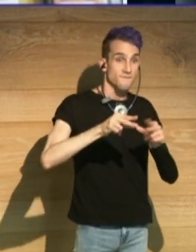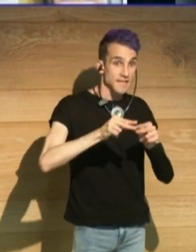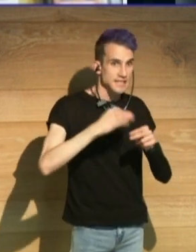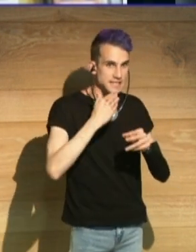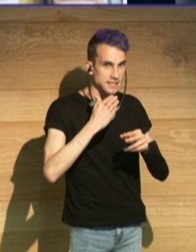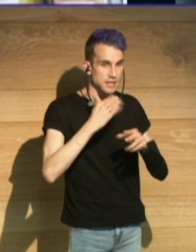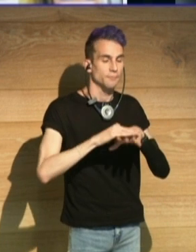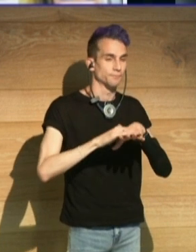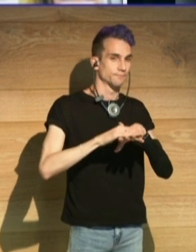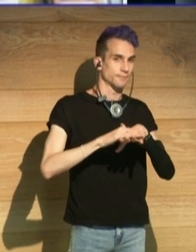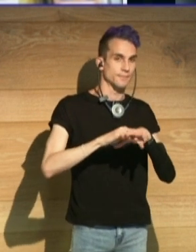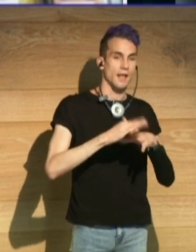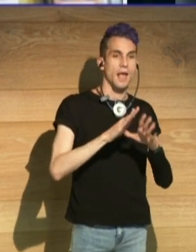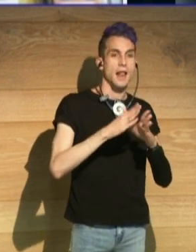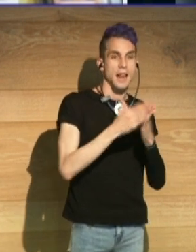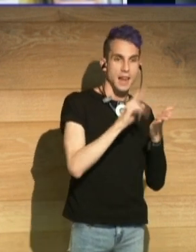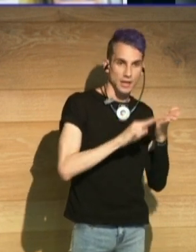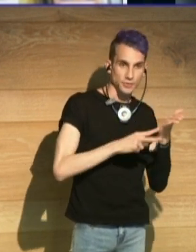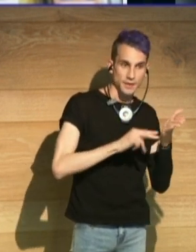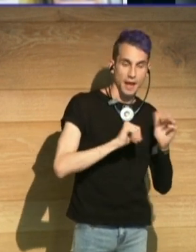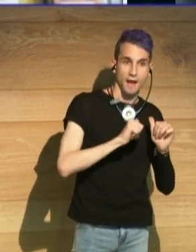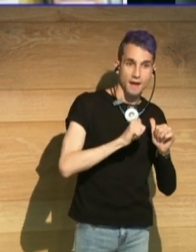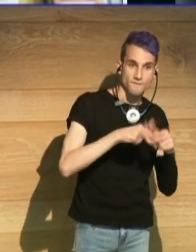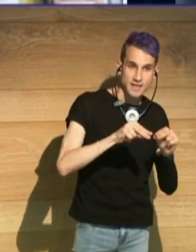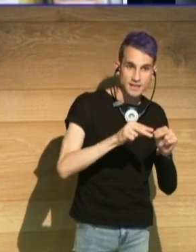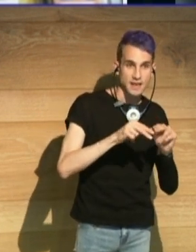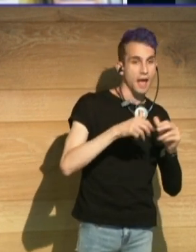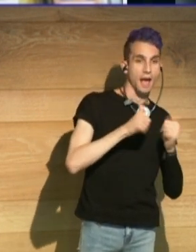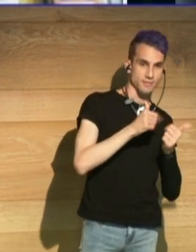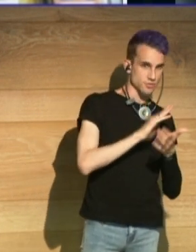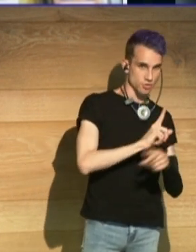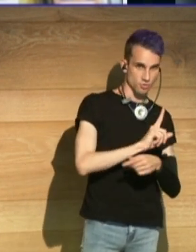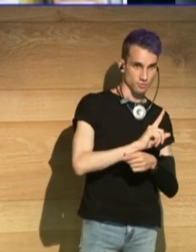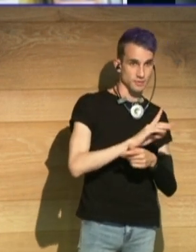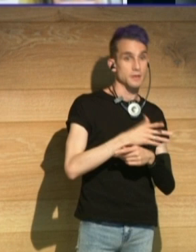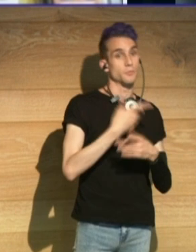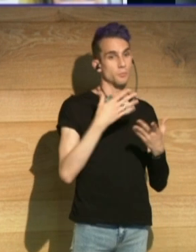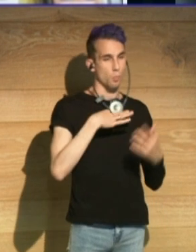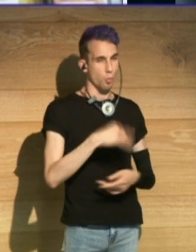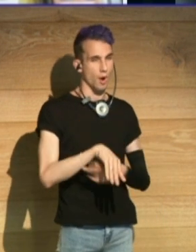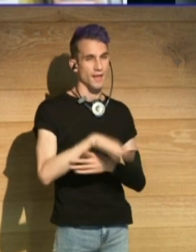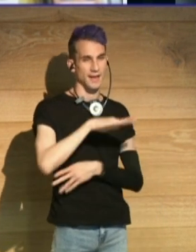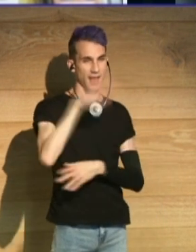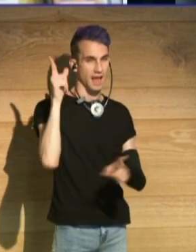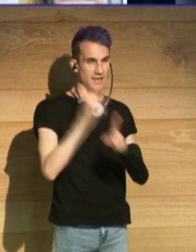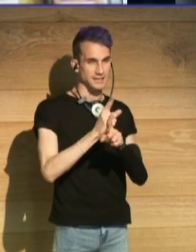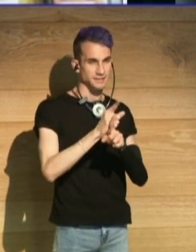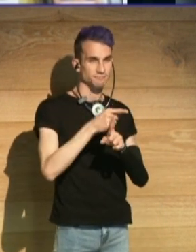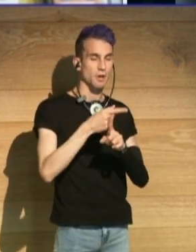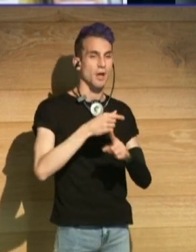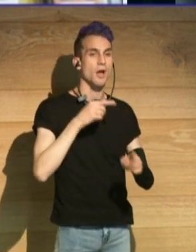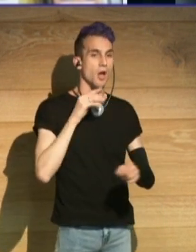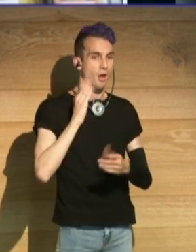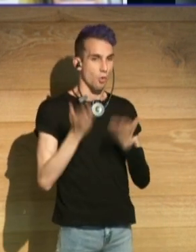lectura, el sentimiento de antifascismo y la condena del fascismo hubiera sido incluso más fuerte. Y eso